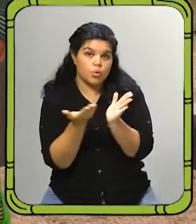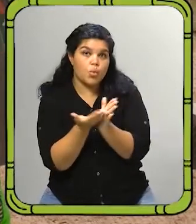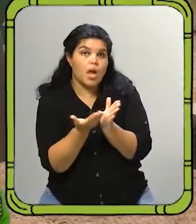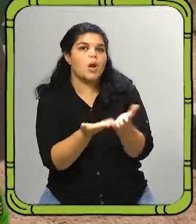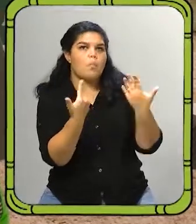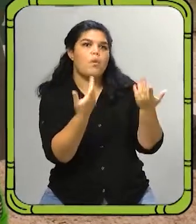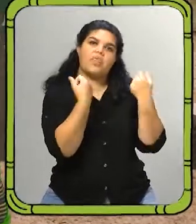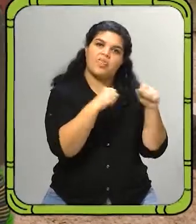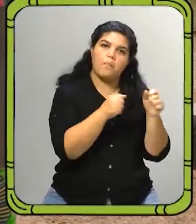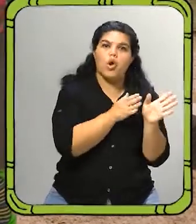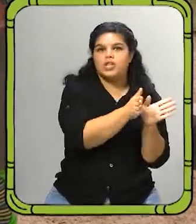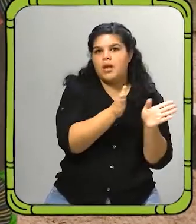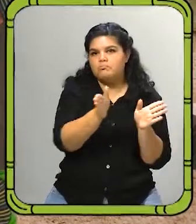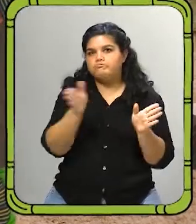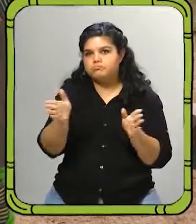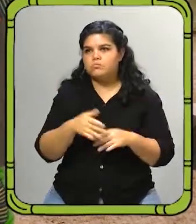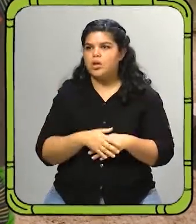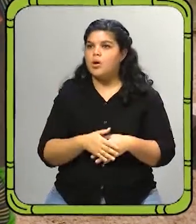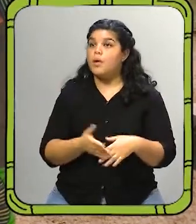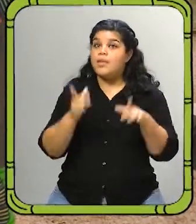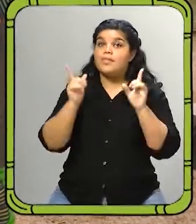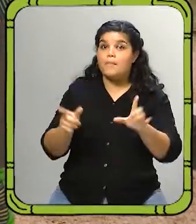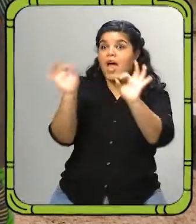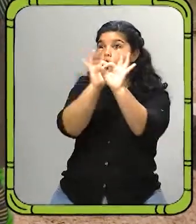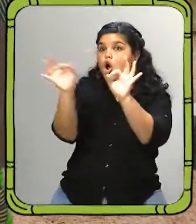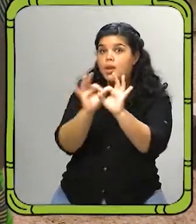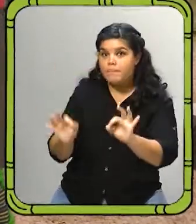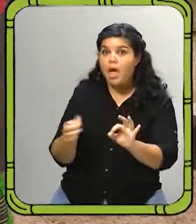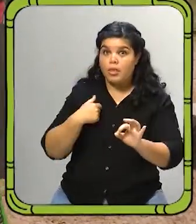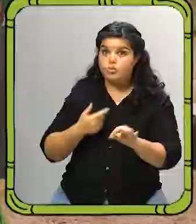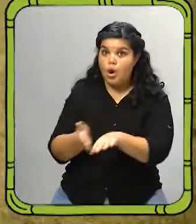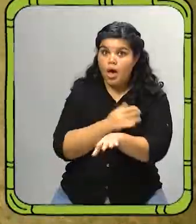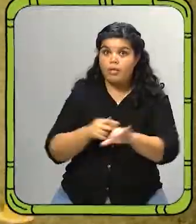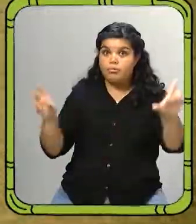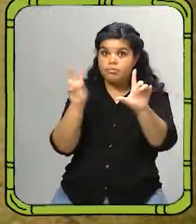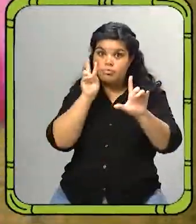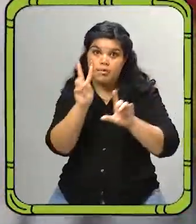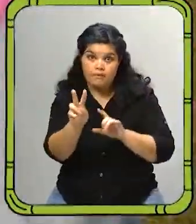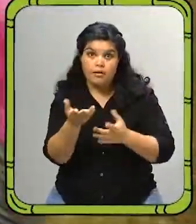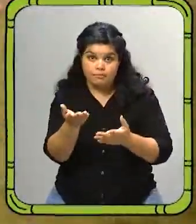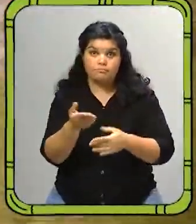deporte. Y después pueden ir a las Olimpiadas, ¿viste? Que no te dije que había visto un montón. Yo visto, ¿viste? Sí.